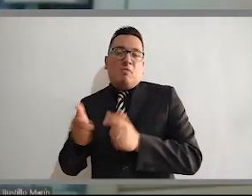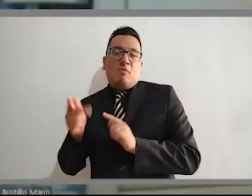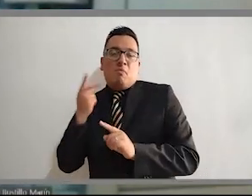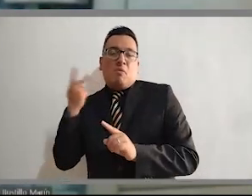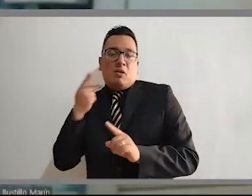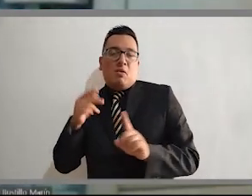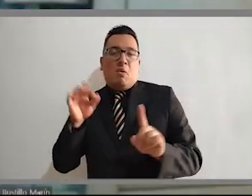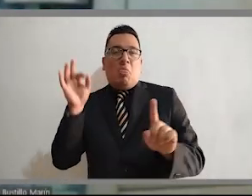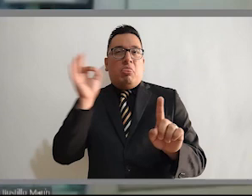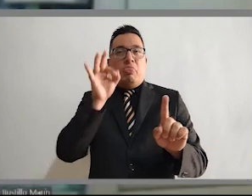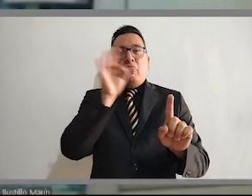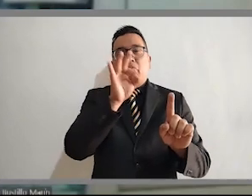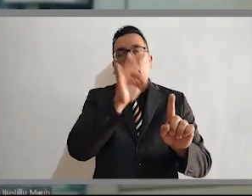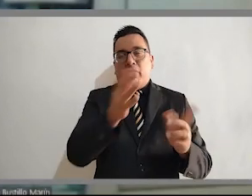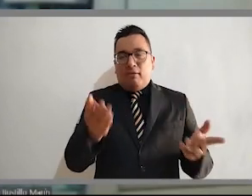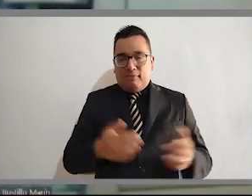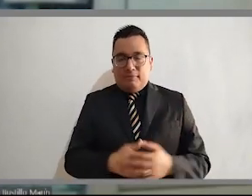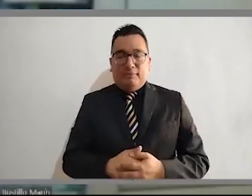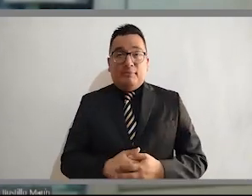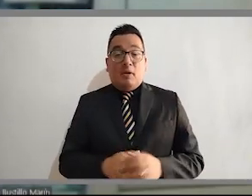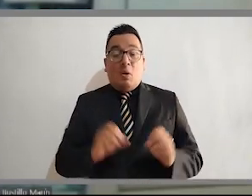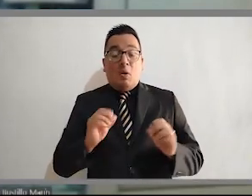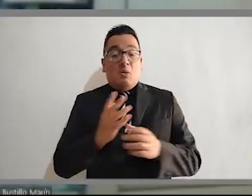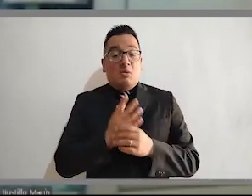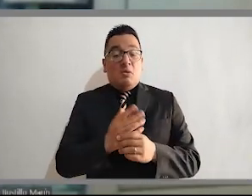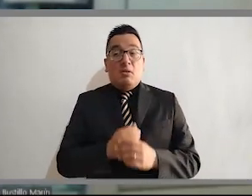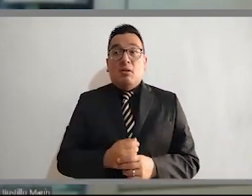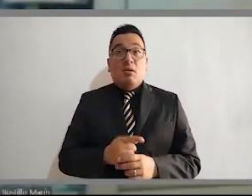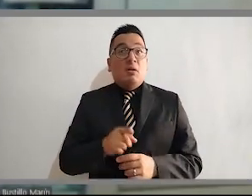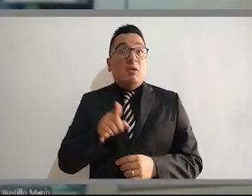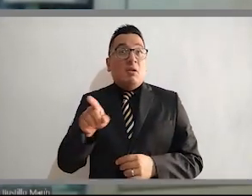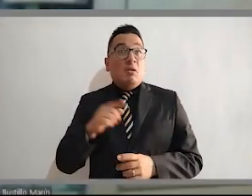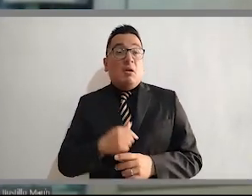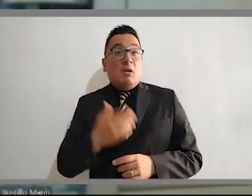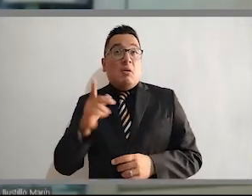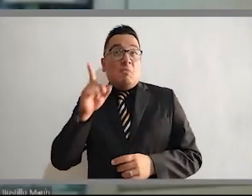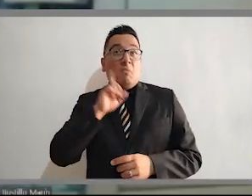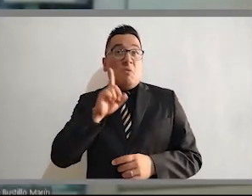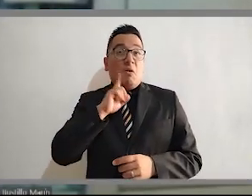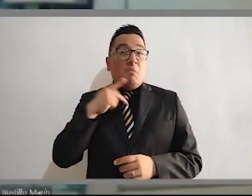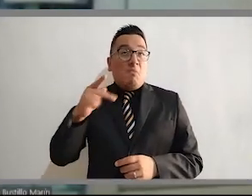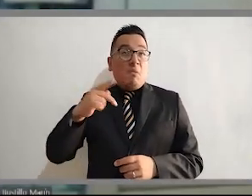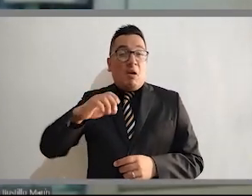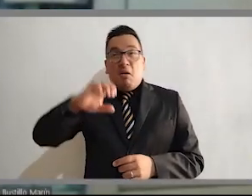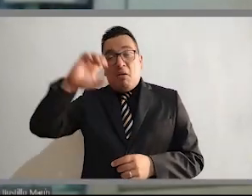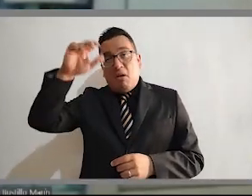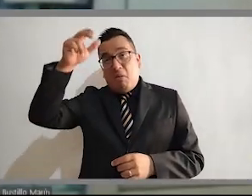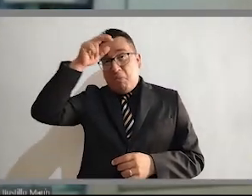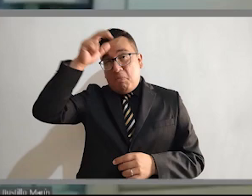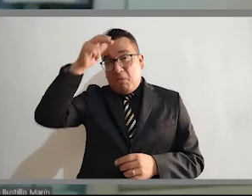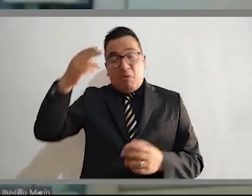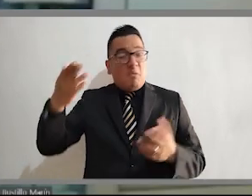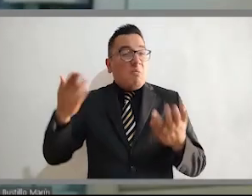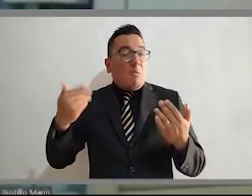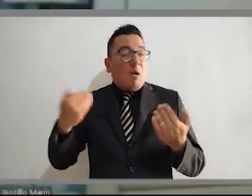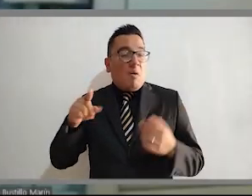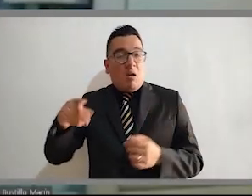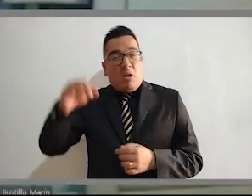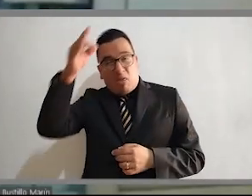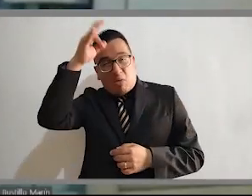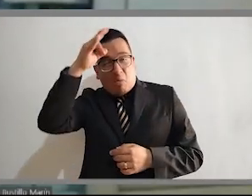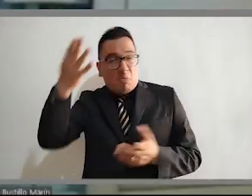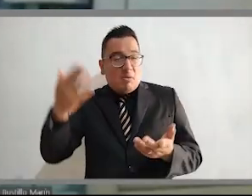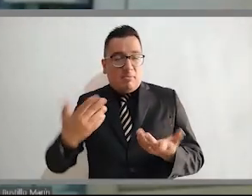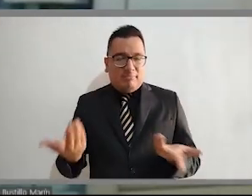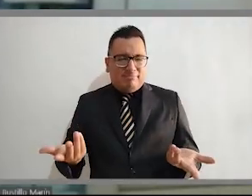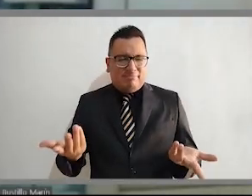pues es que ella, ¿no? No tiene capacidad, hay que darle educación. No, pues es que ella es una tonta. No,